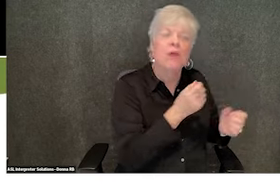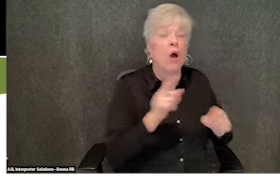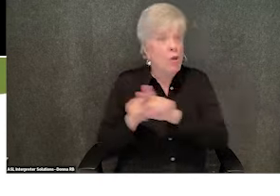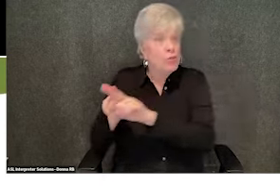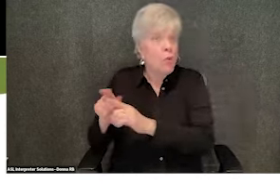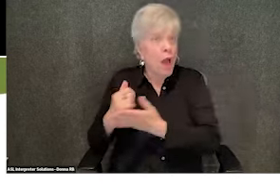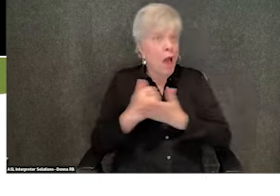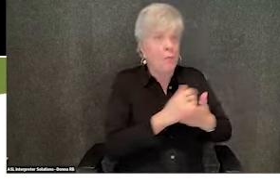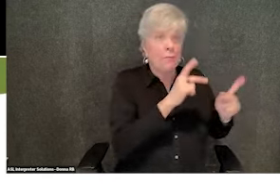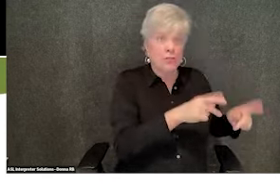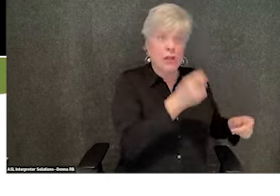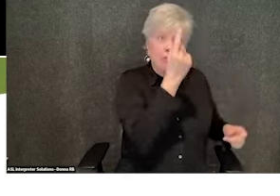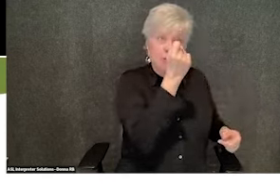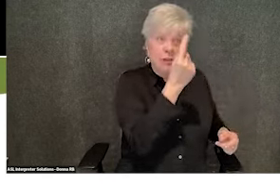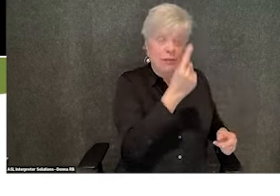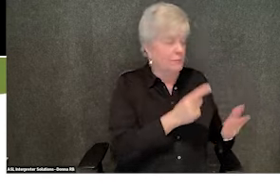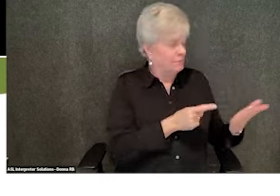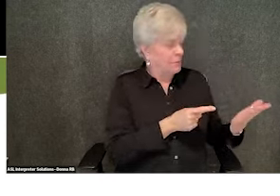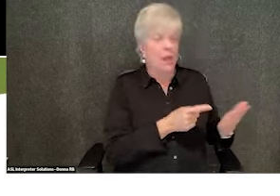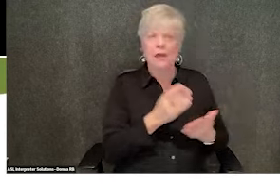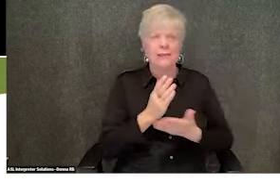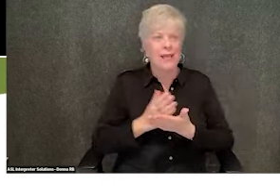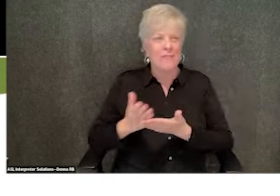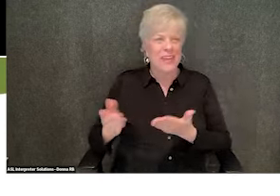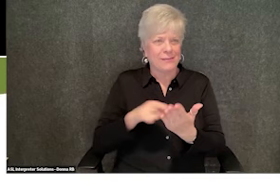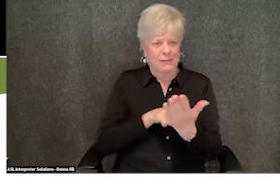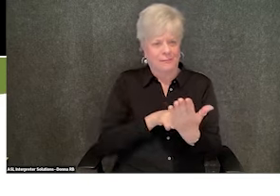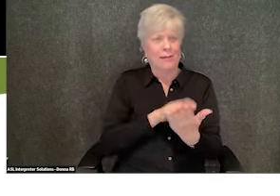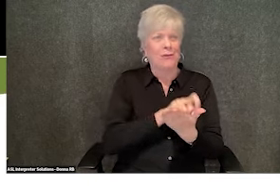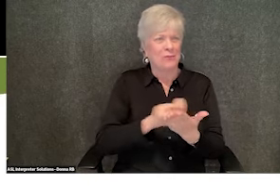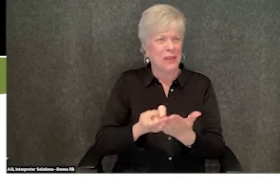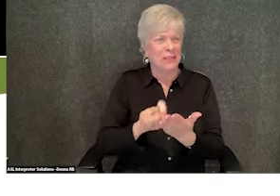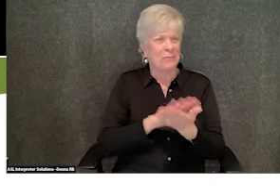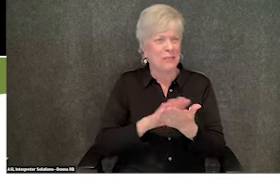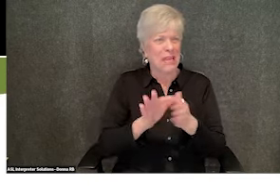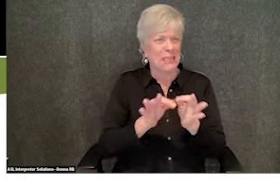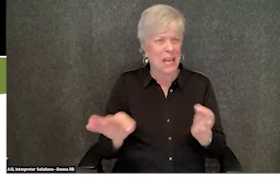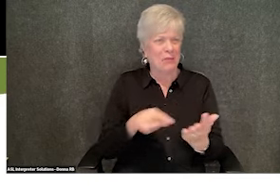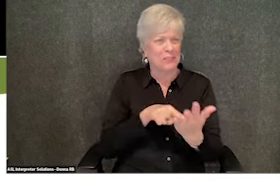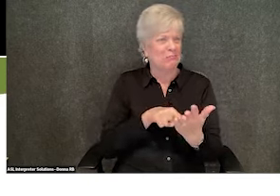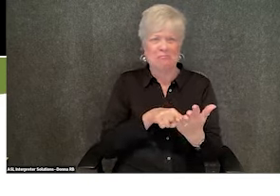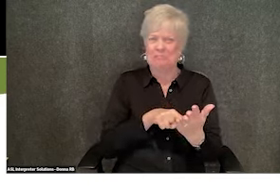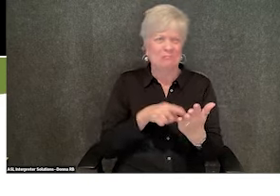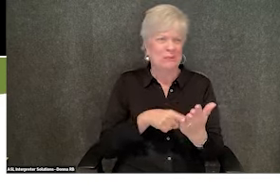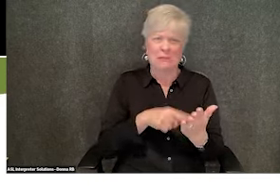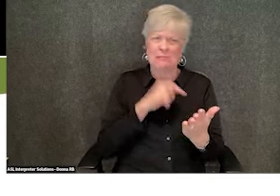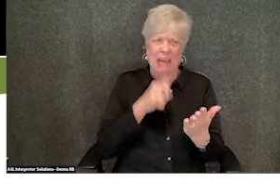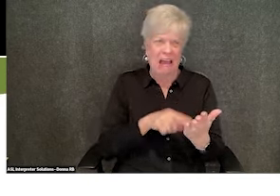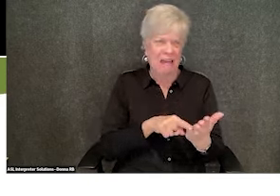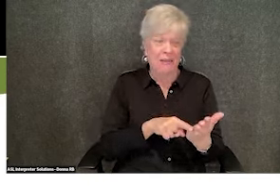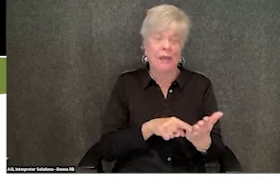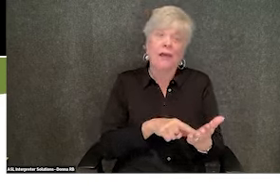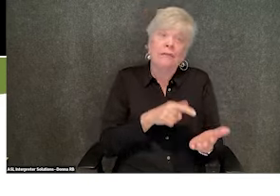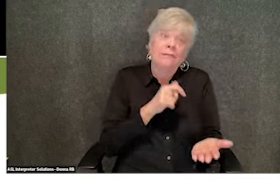increíblemente útil. También ayudar a las personas a entender las opciones. No todos